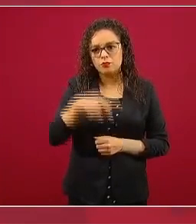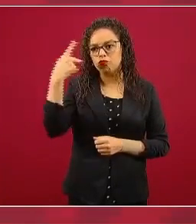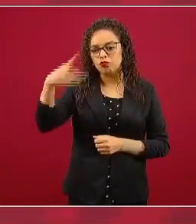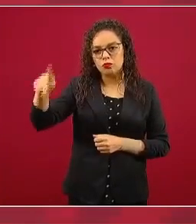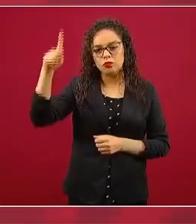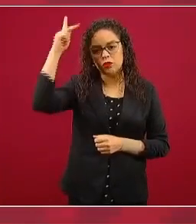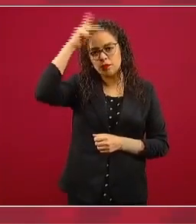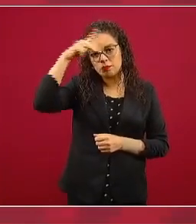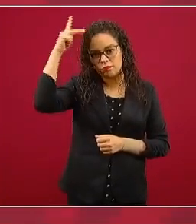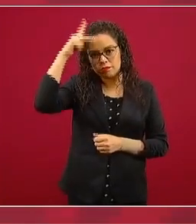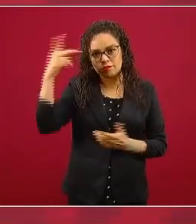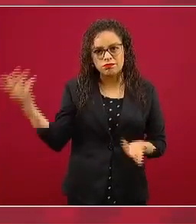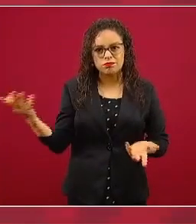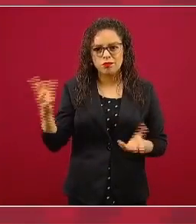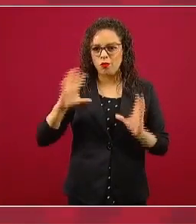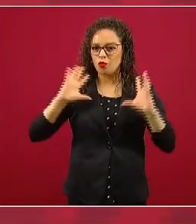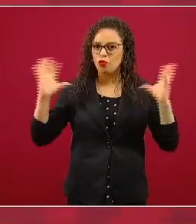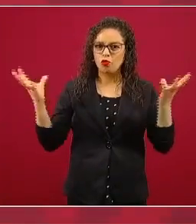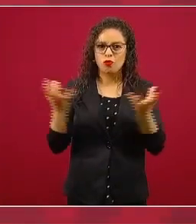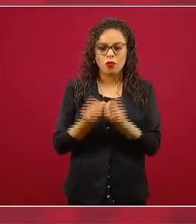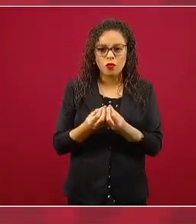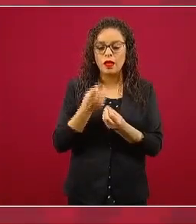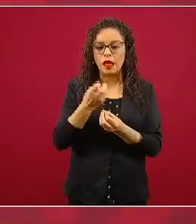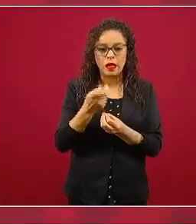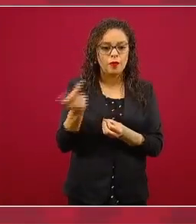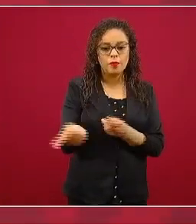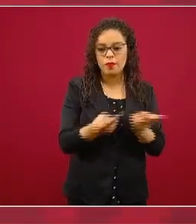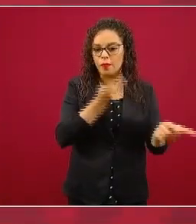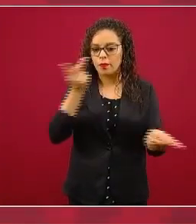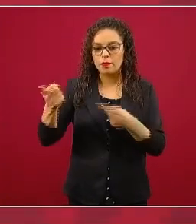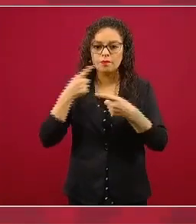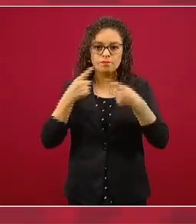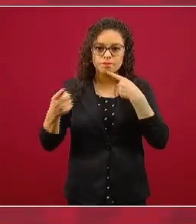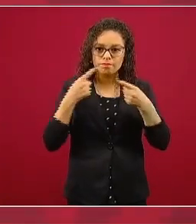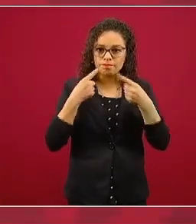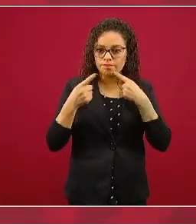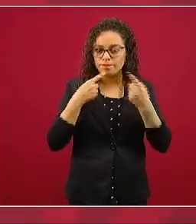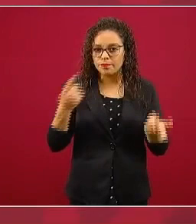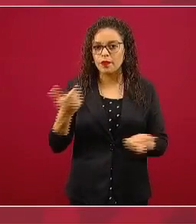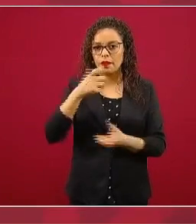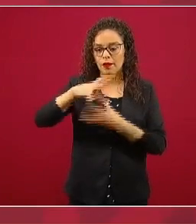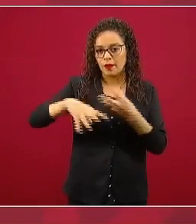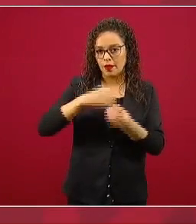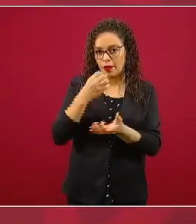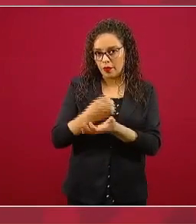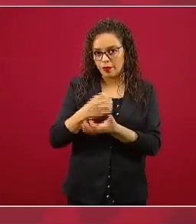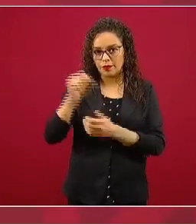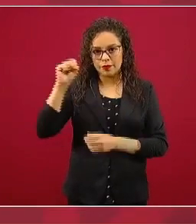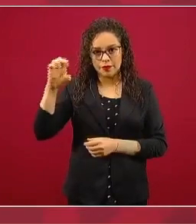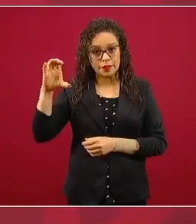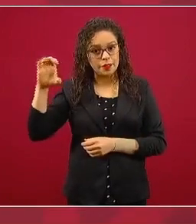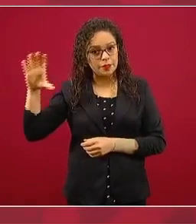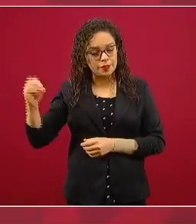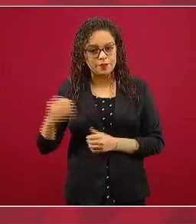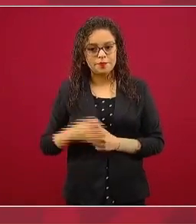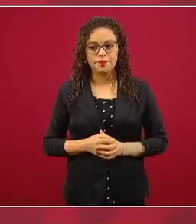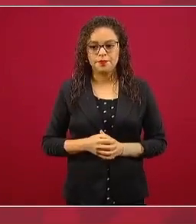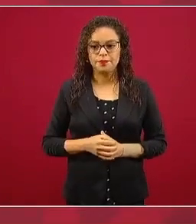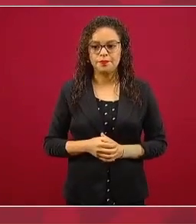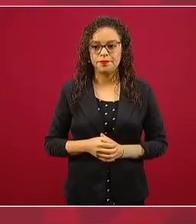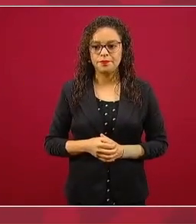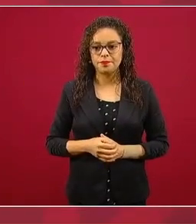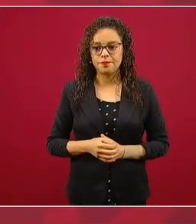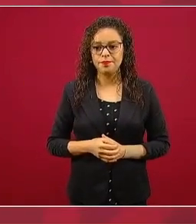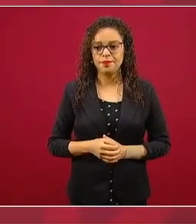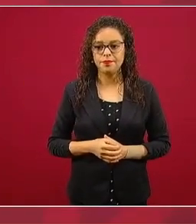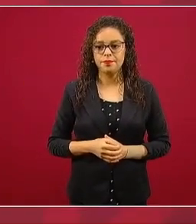pedagogos, todos consultando. La Secretaría de Economía tiene